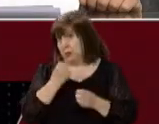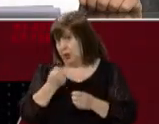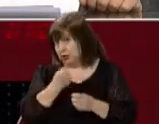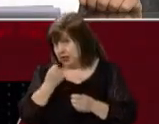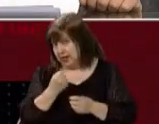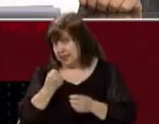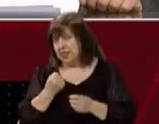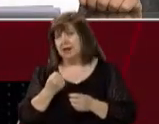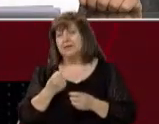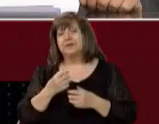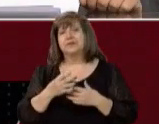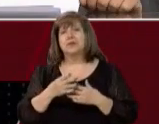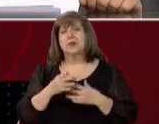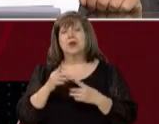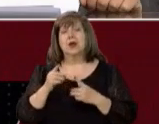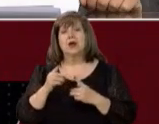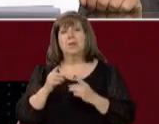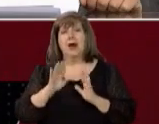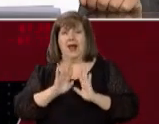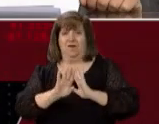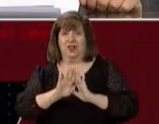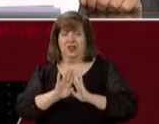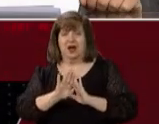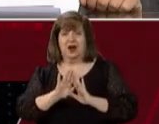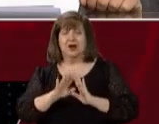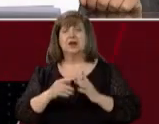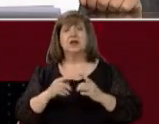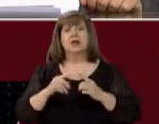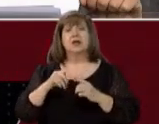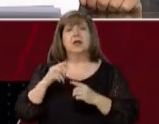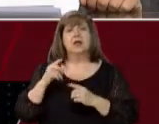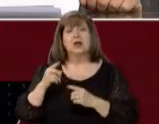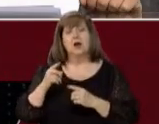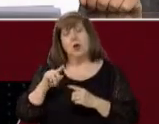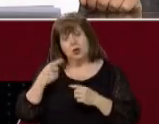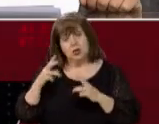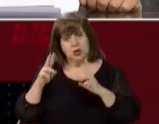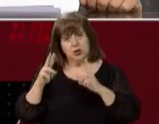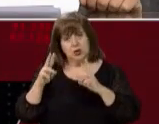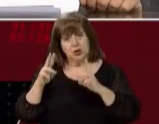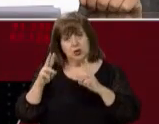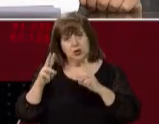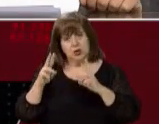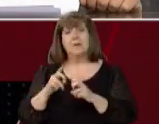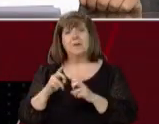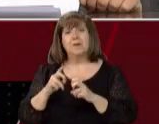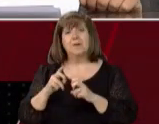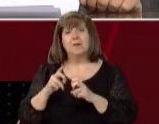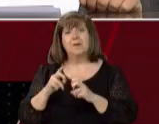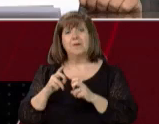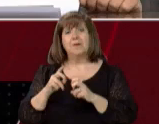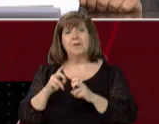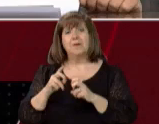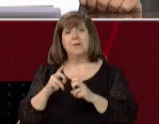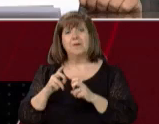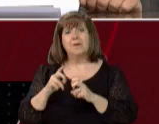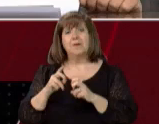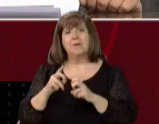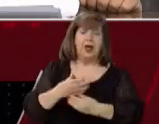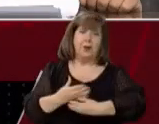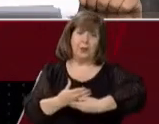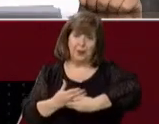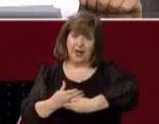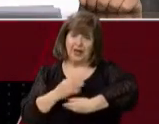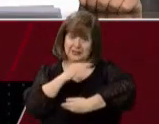dato importante. Qué buen dato. Y creo que otra cosa a remarcar, creo que para las familias y los padres de los